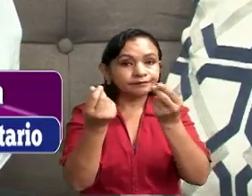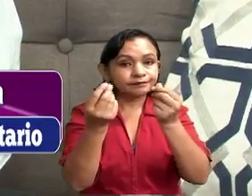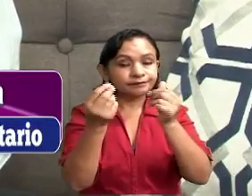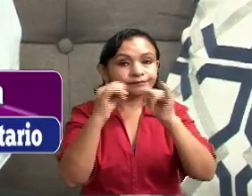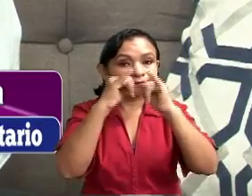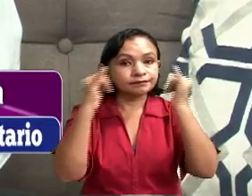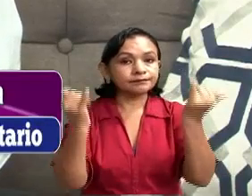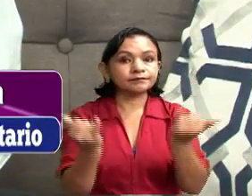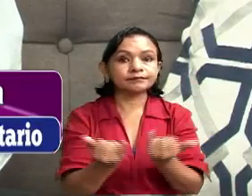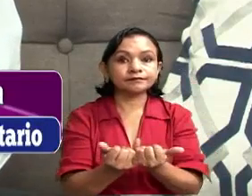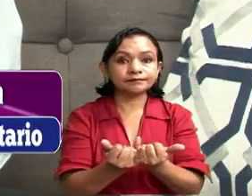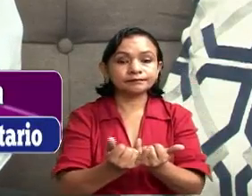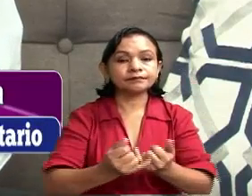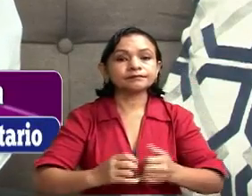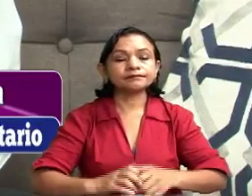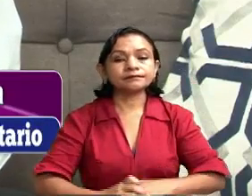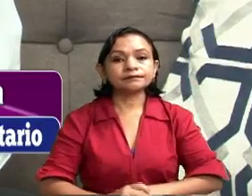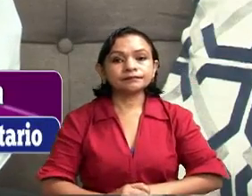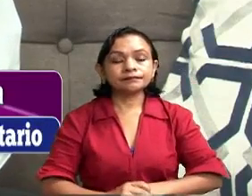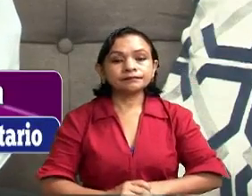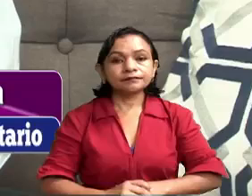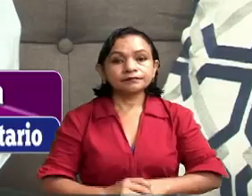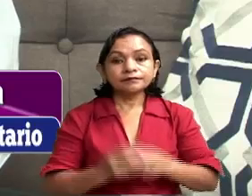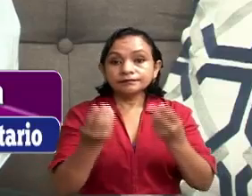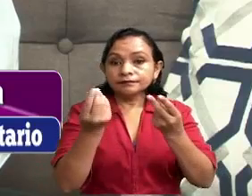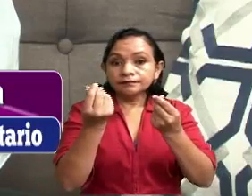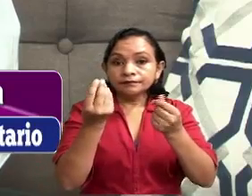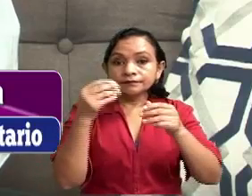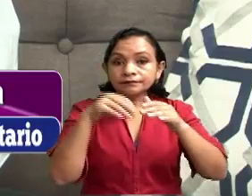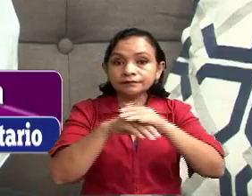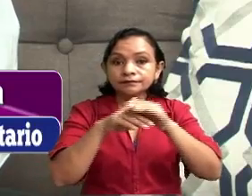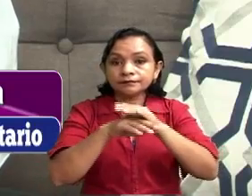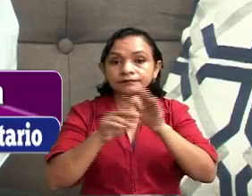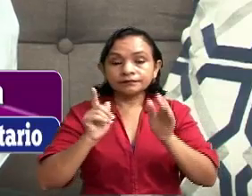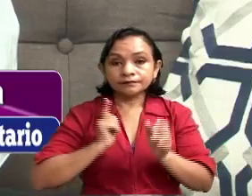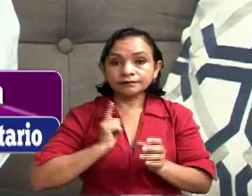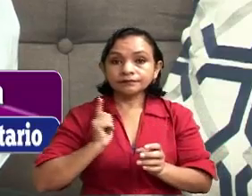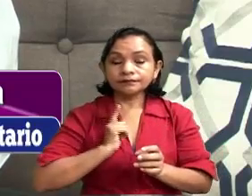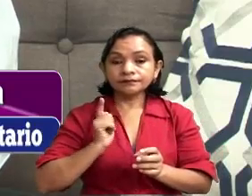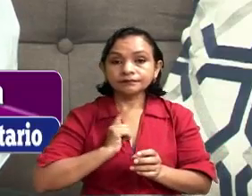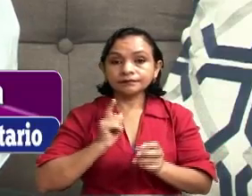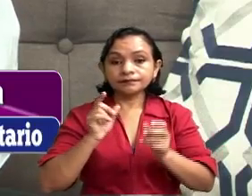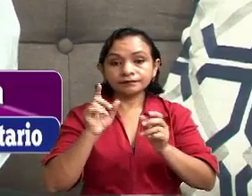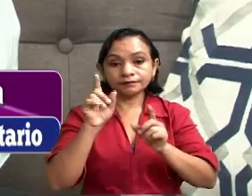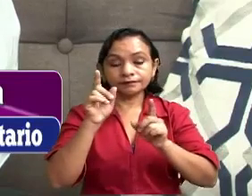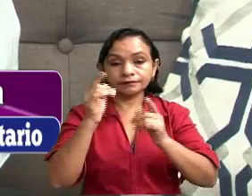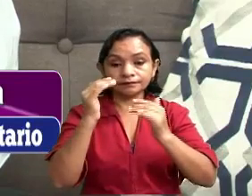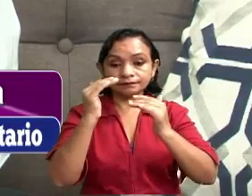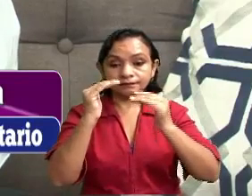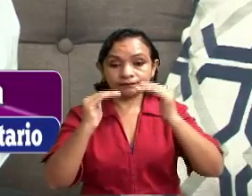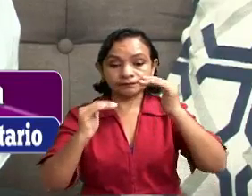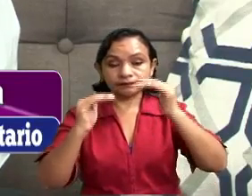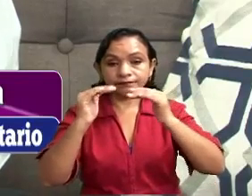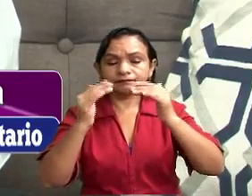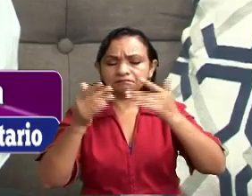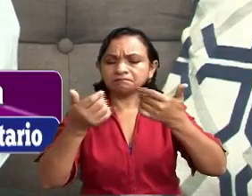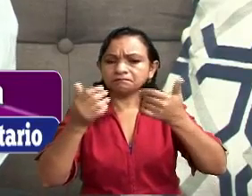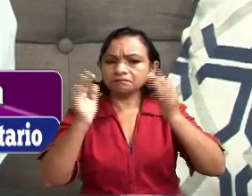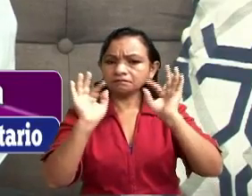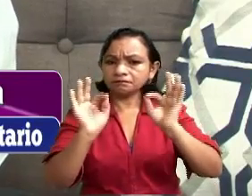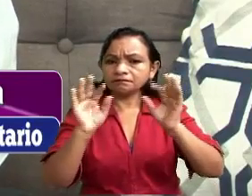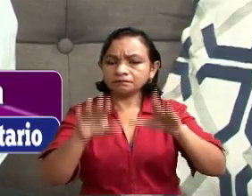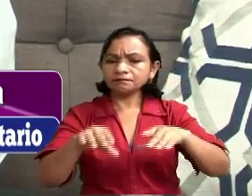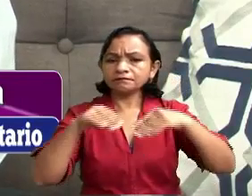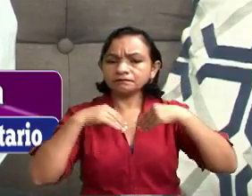Es decir, las reservas internacionales han mantenido un nivel aceptable, por